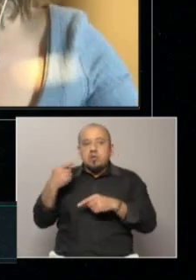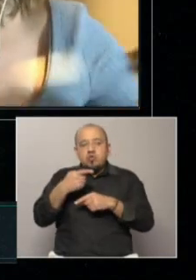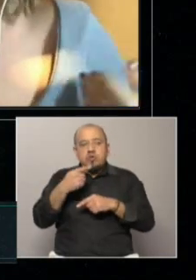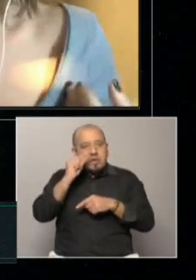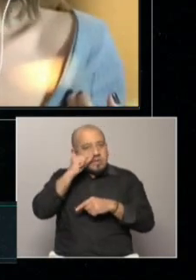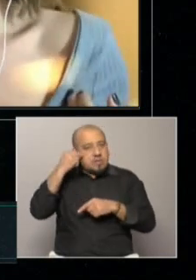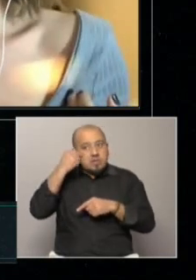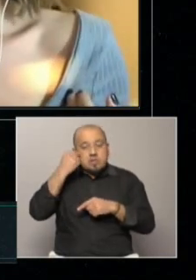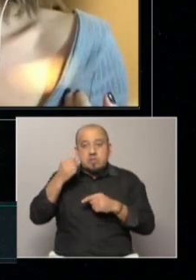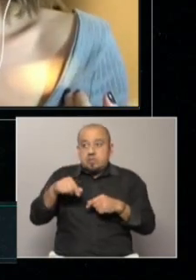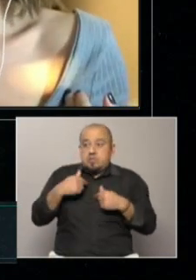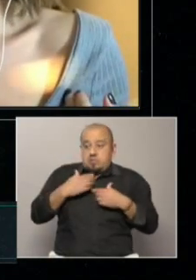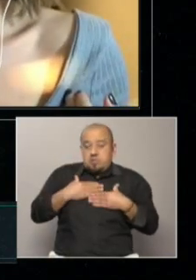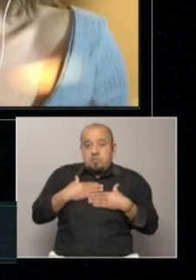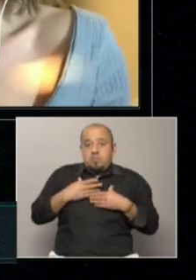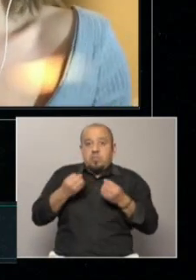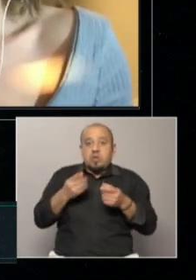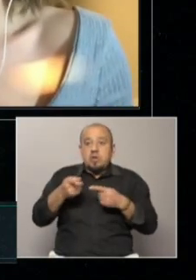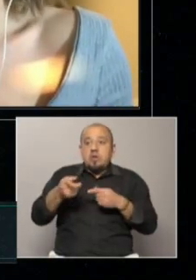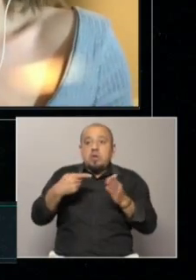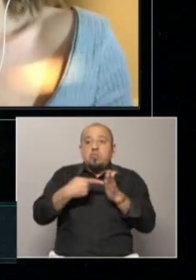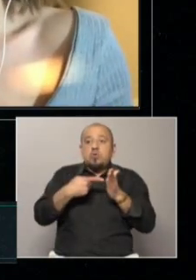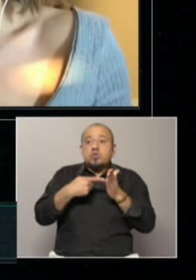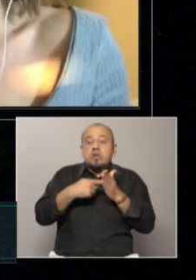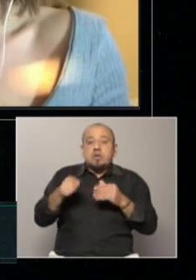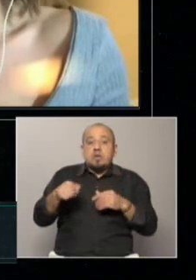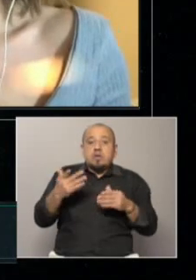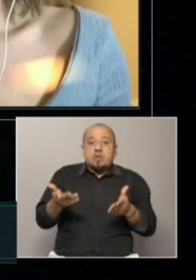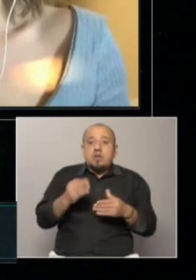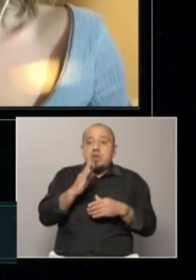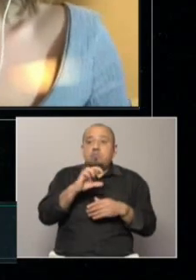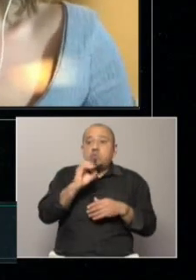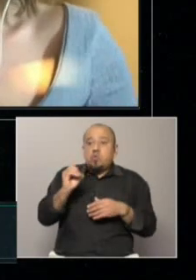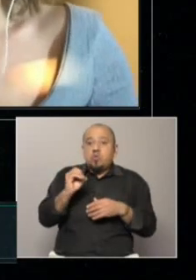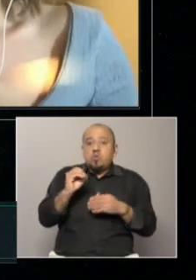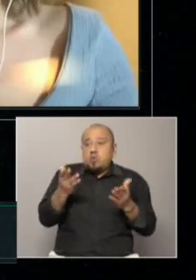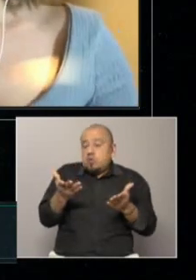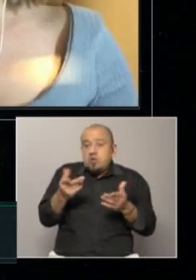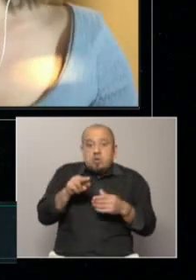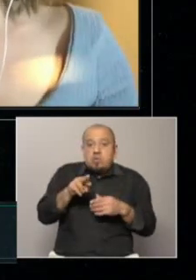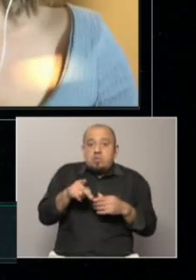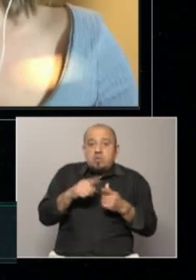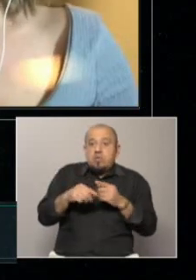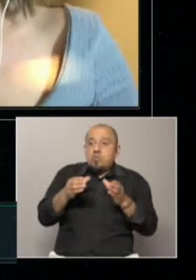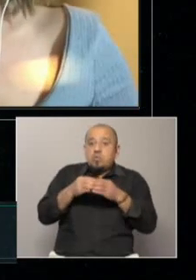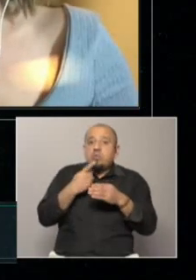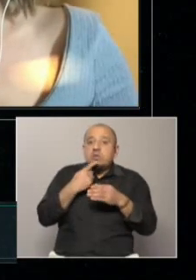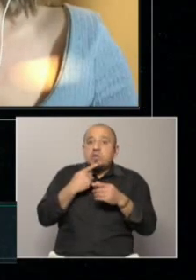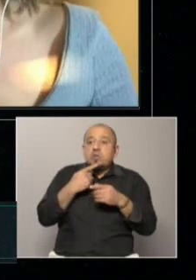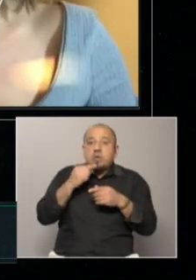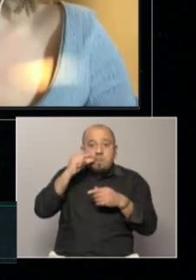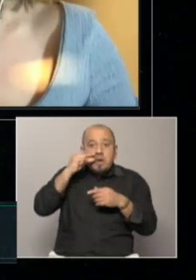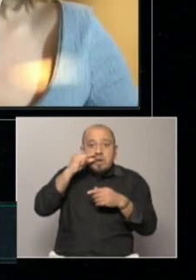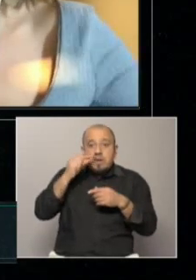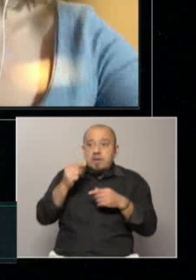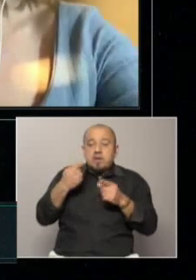atenta hasta contra sus propios dirigentes, porque la Ciudad de Buenos Aires está gobernada por el PRO, el mismo color de partido político que Mauricio Macri, y